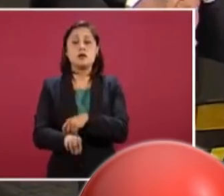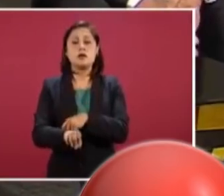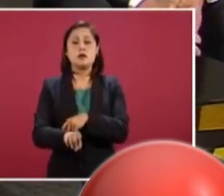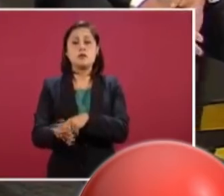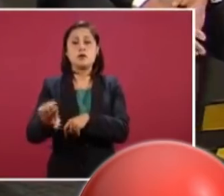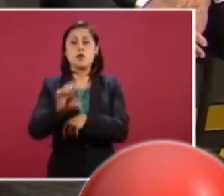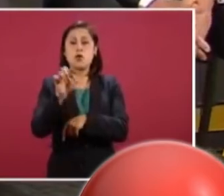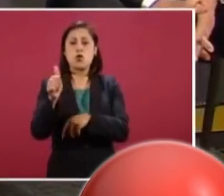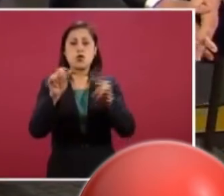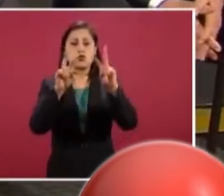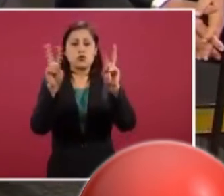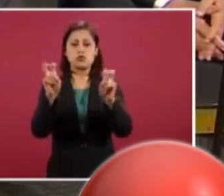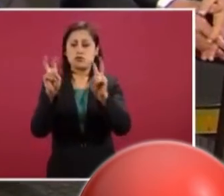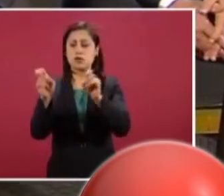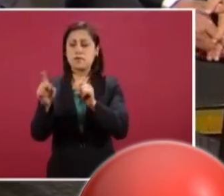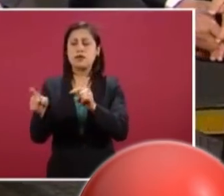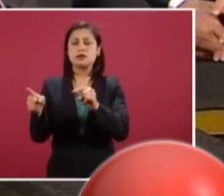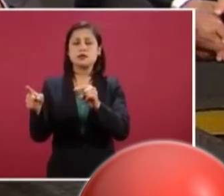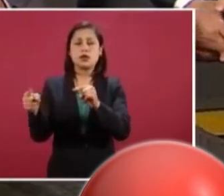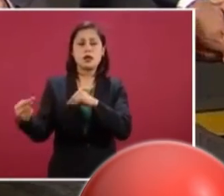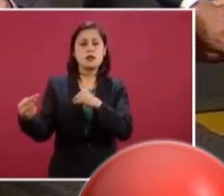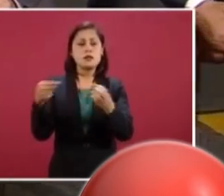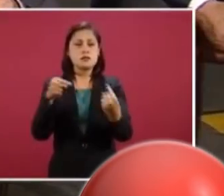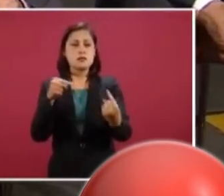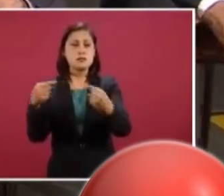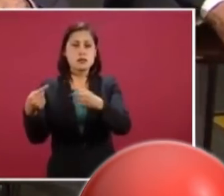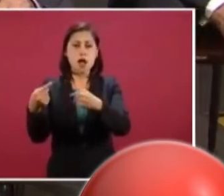mantener diferencias, que las hay,